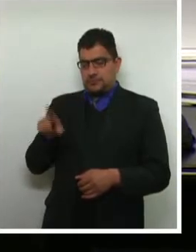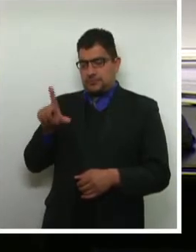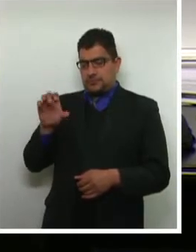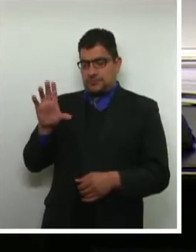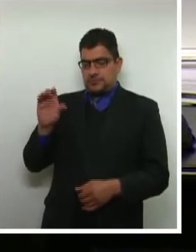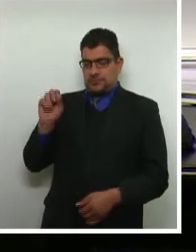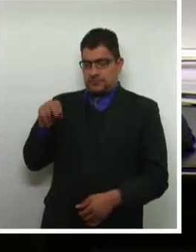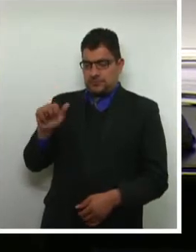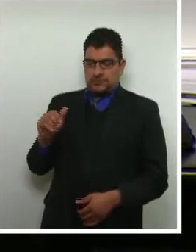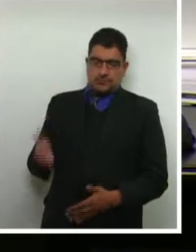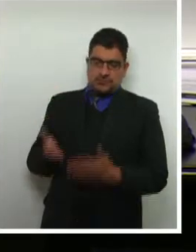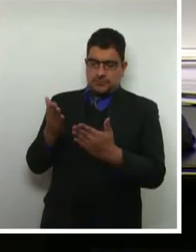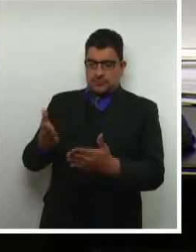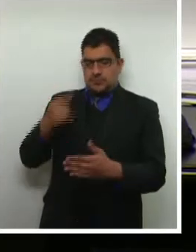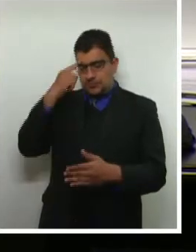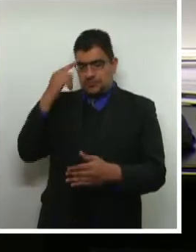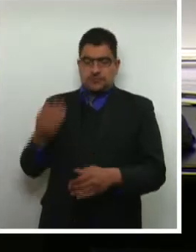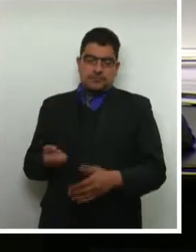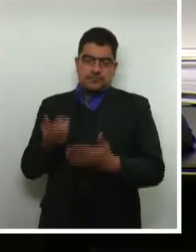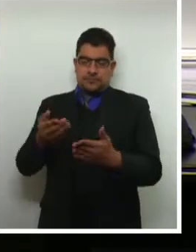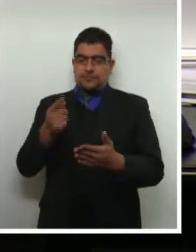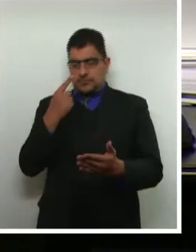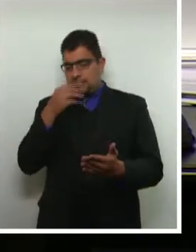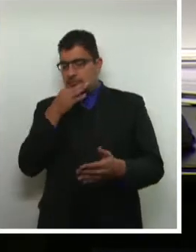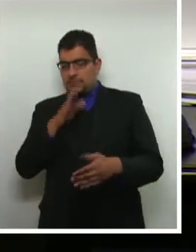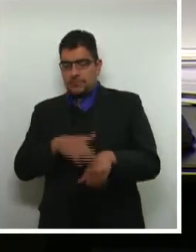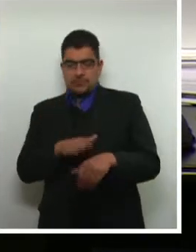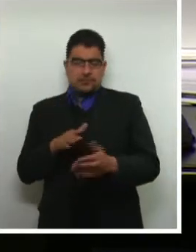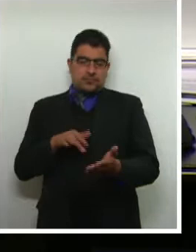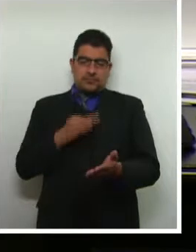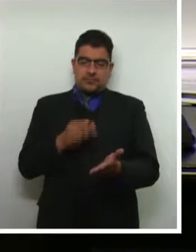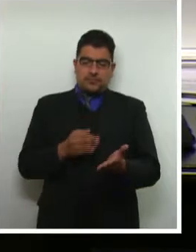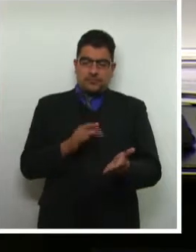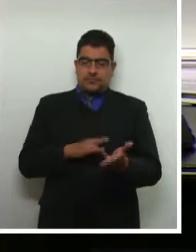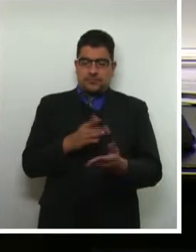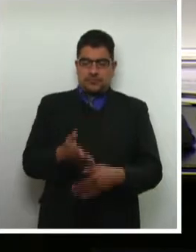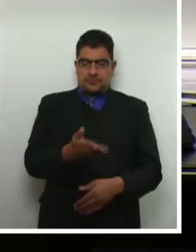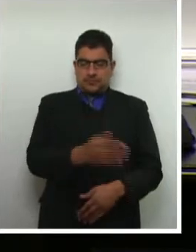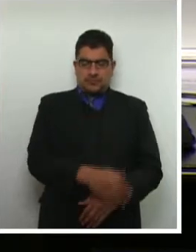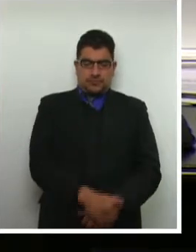para participar a favor del dictamen.